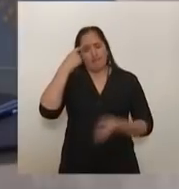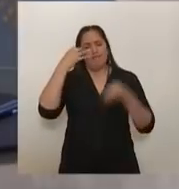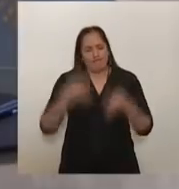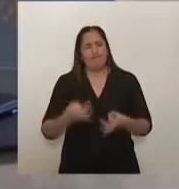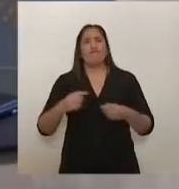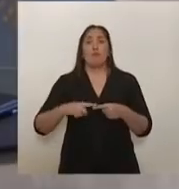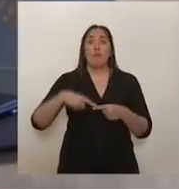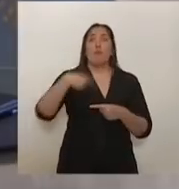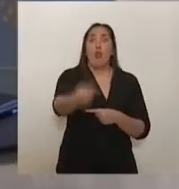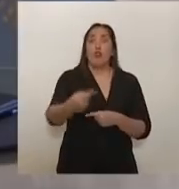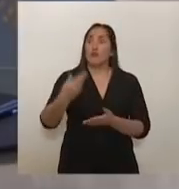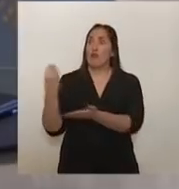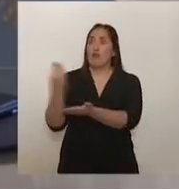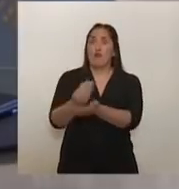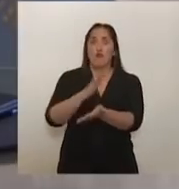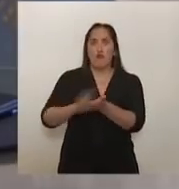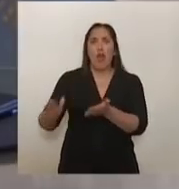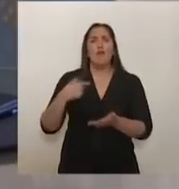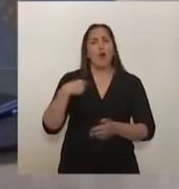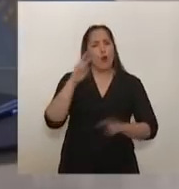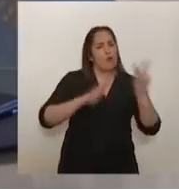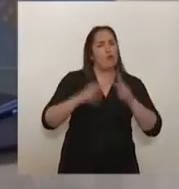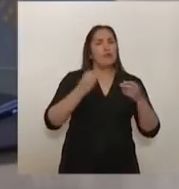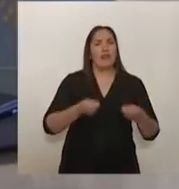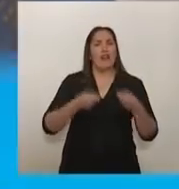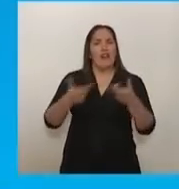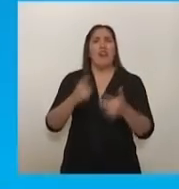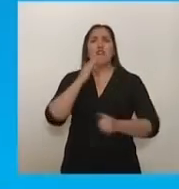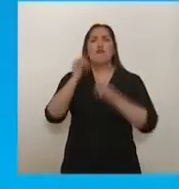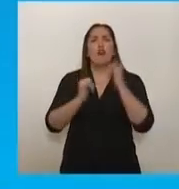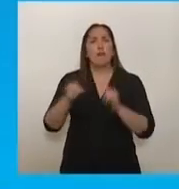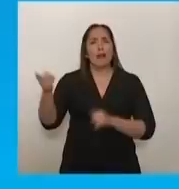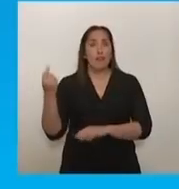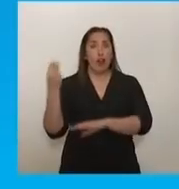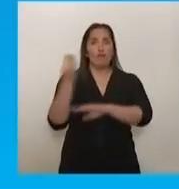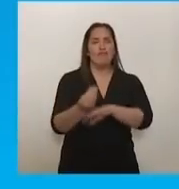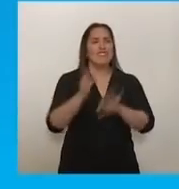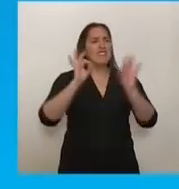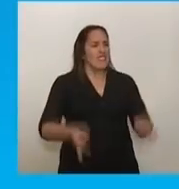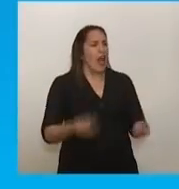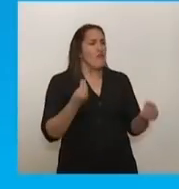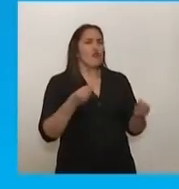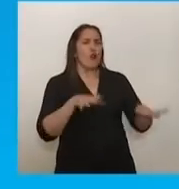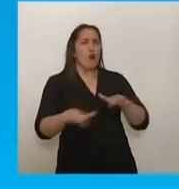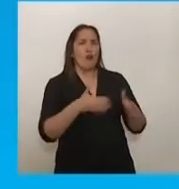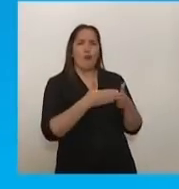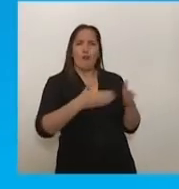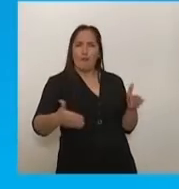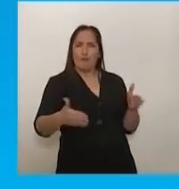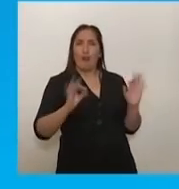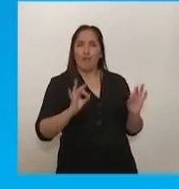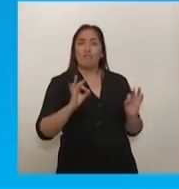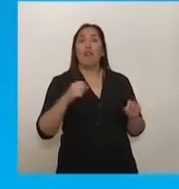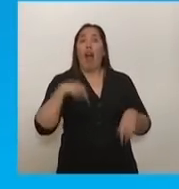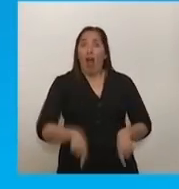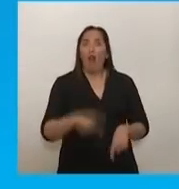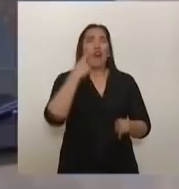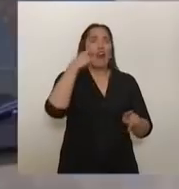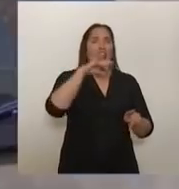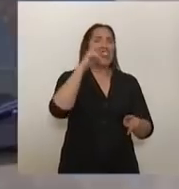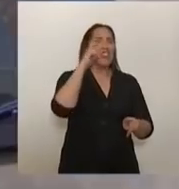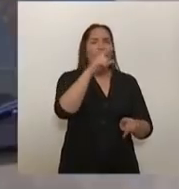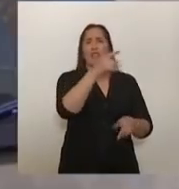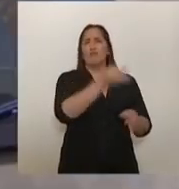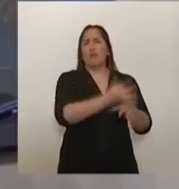siguiente tenga la información que necesita para saber dónde está parado. Después de 4 años, dejamos un INDEC creíble y